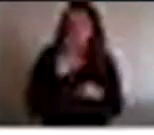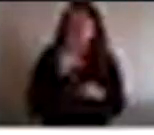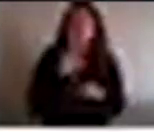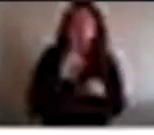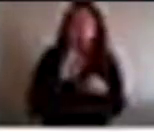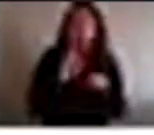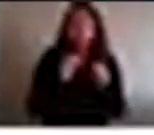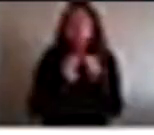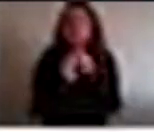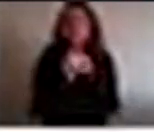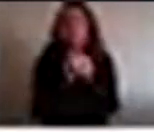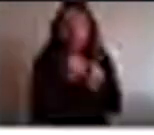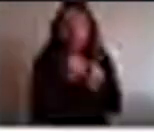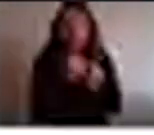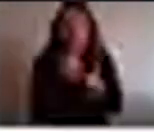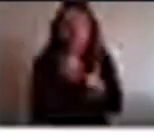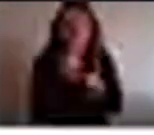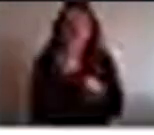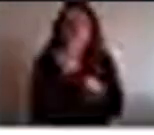Fernando, desde